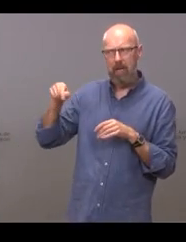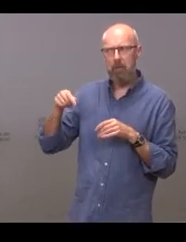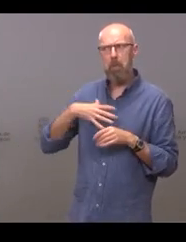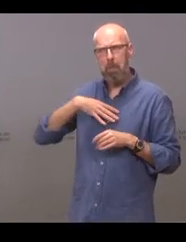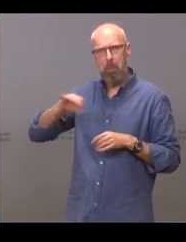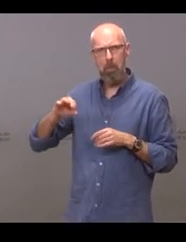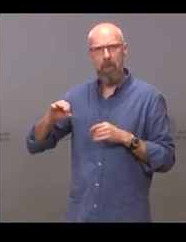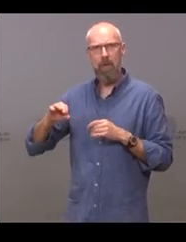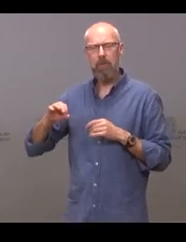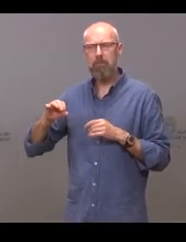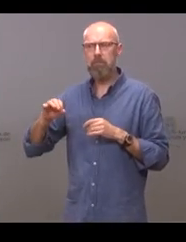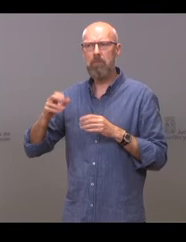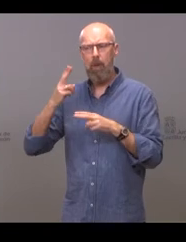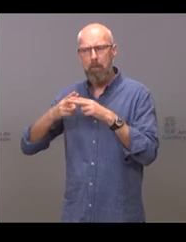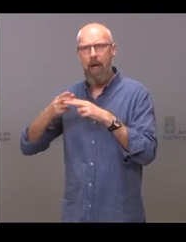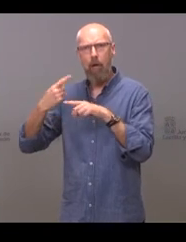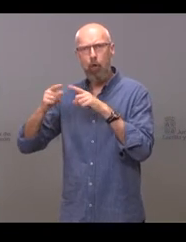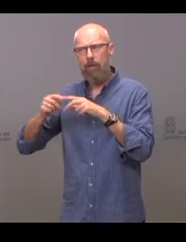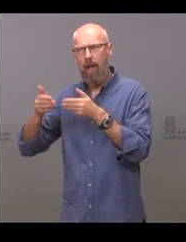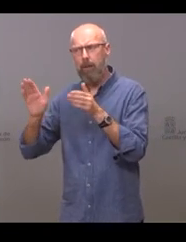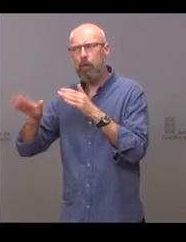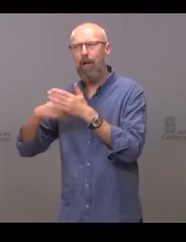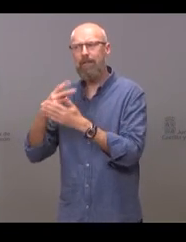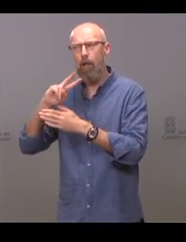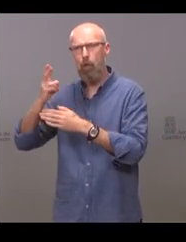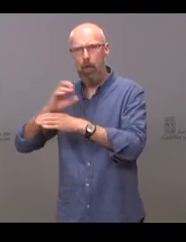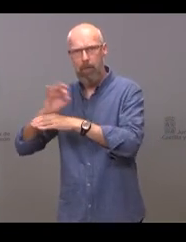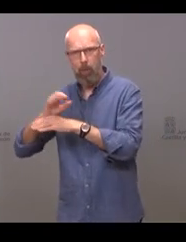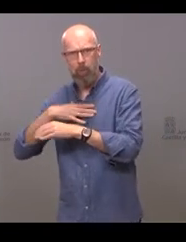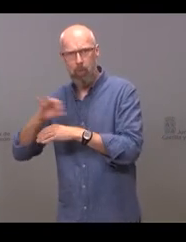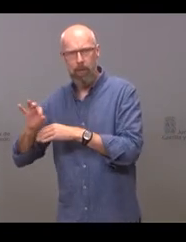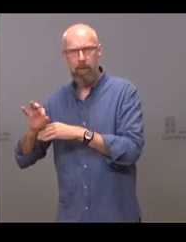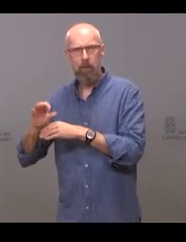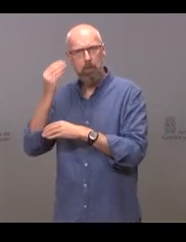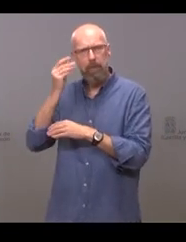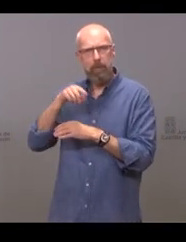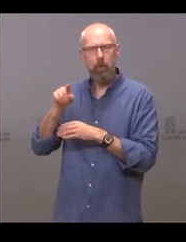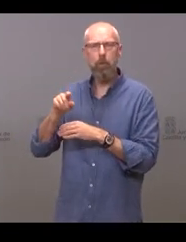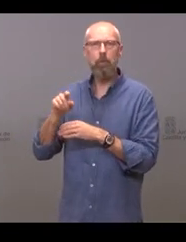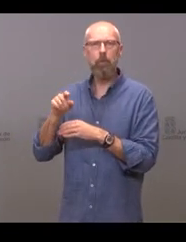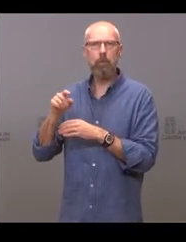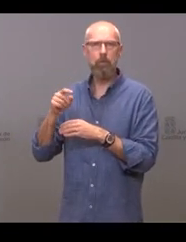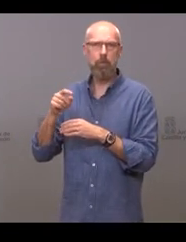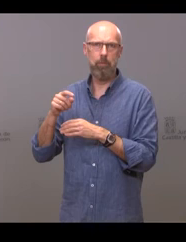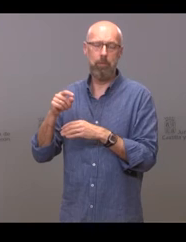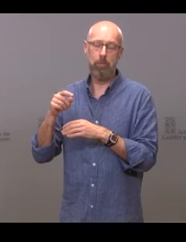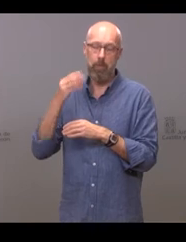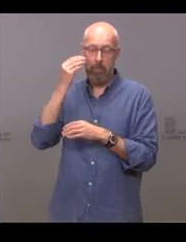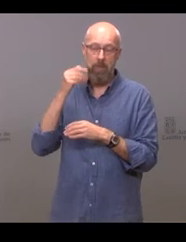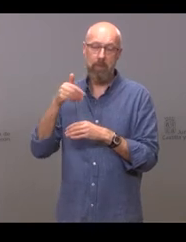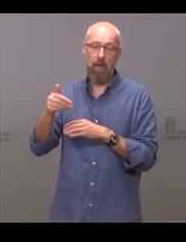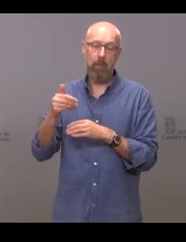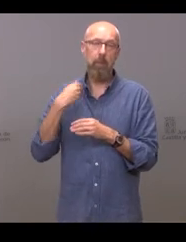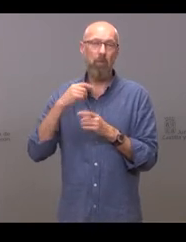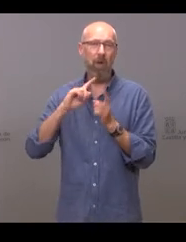ciudad toro puede estar abierto hasta las 2 de la mañana en castilla y león' y también los posibles cambios que se puede producir en el llamado semáforo